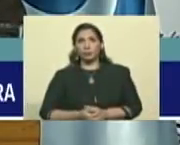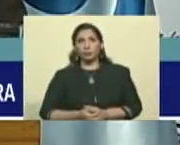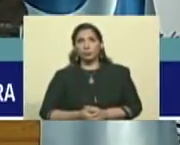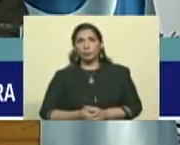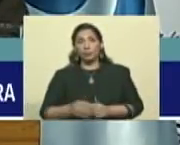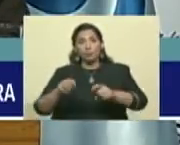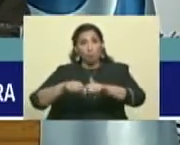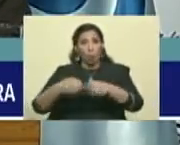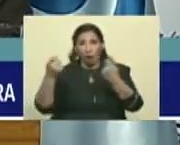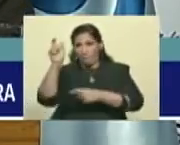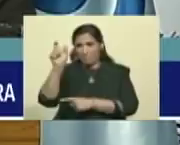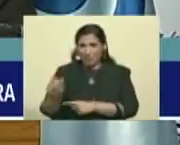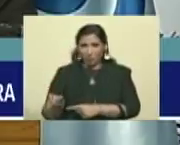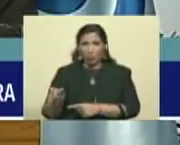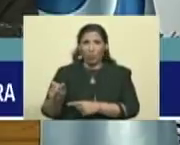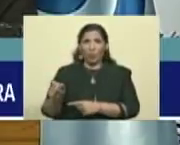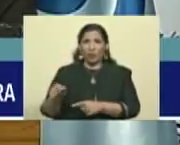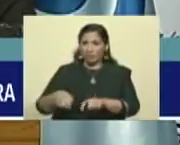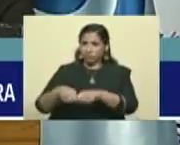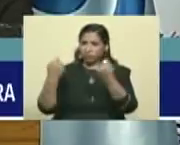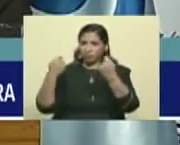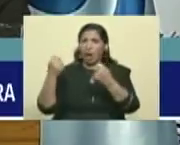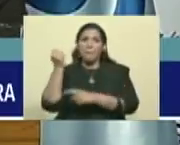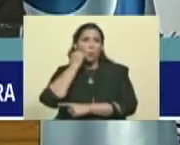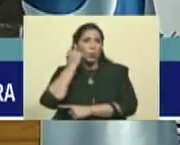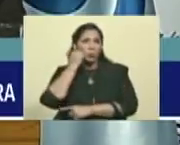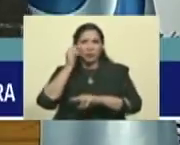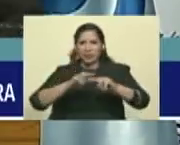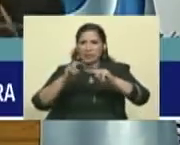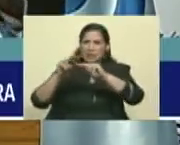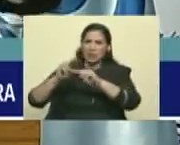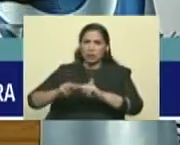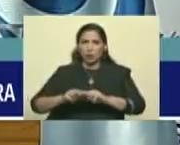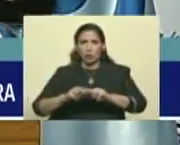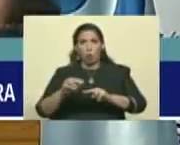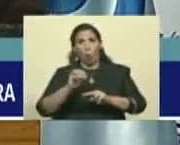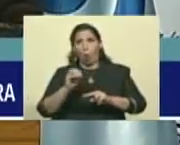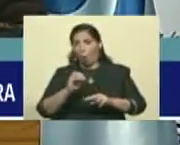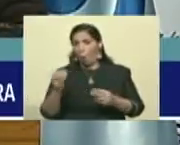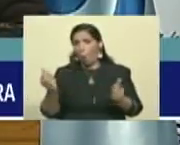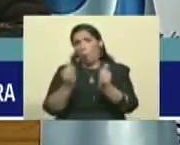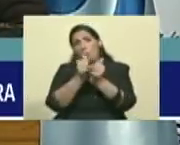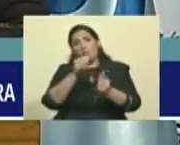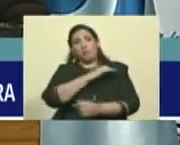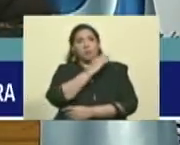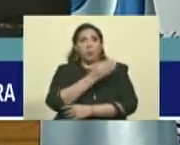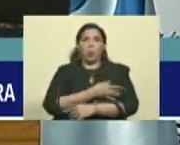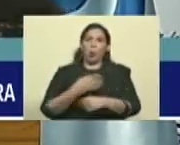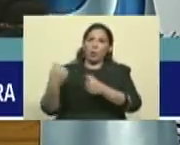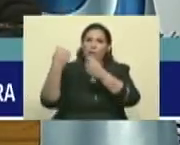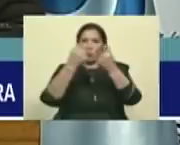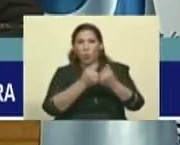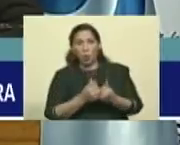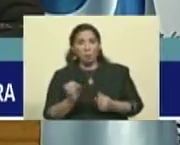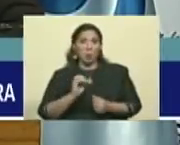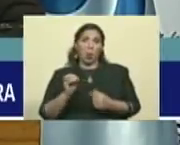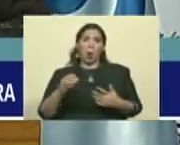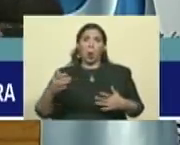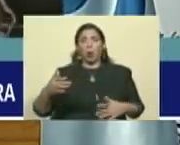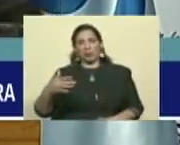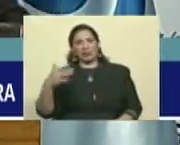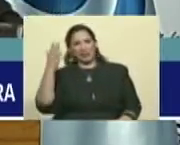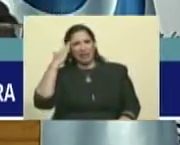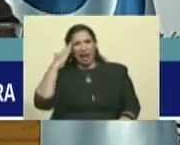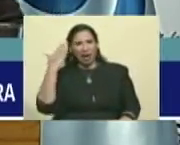porque normalmente son gente con mucho poder económico, que gozan inclusive, o que gozaron inclusive